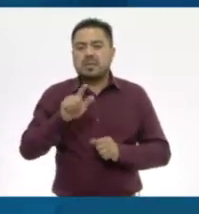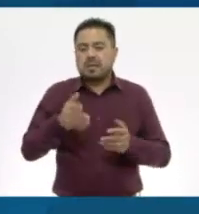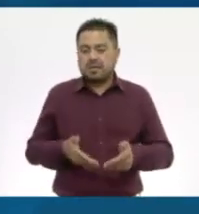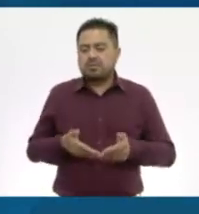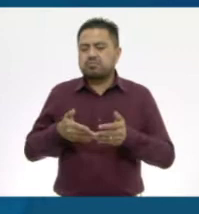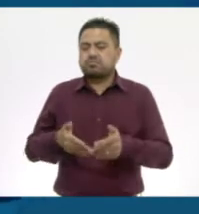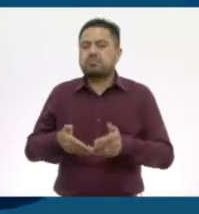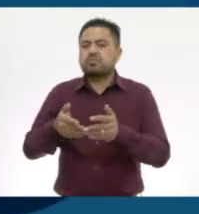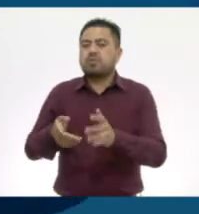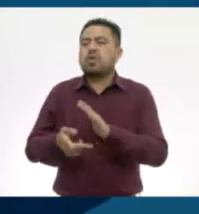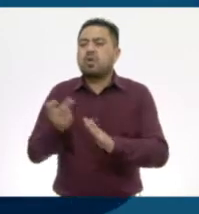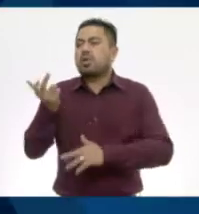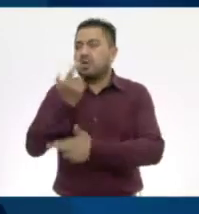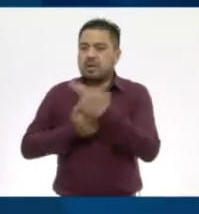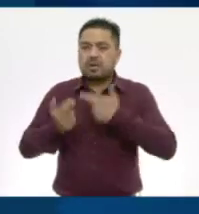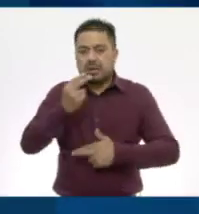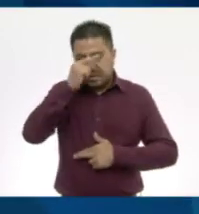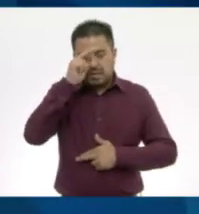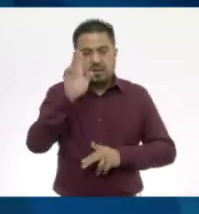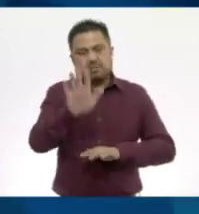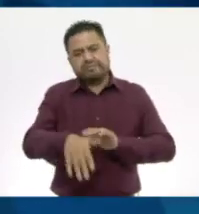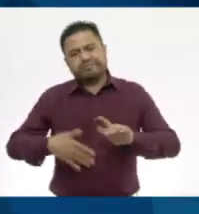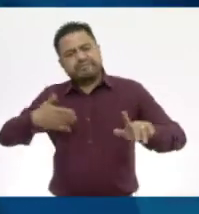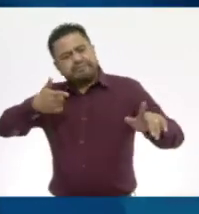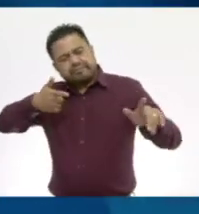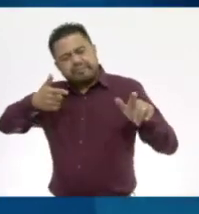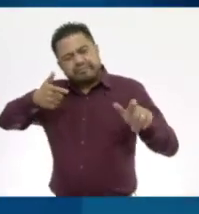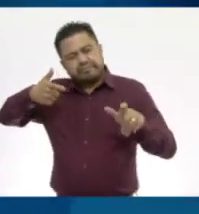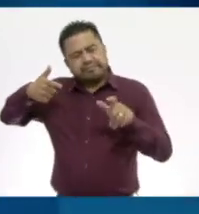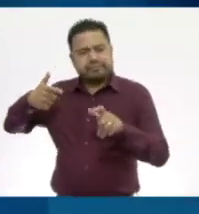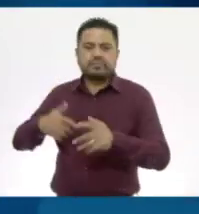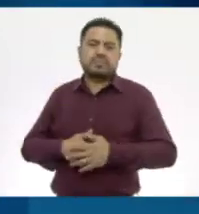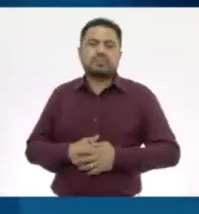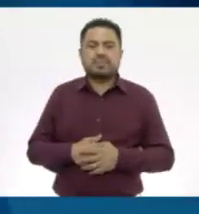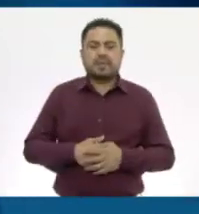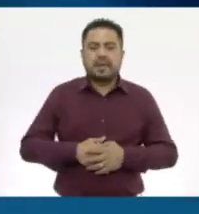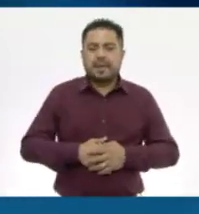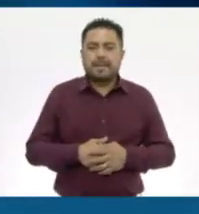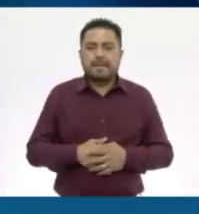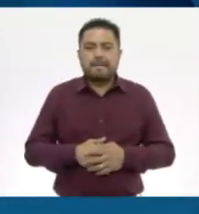desembarcar nuevamente en México, fue fusilado.